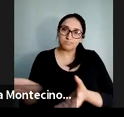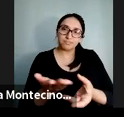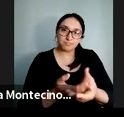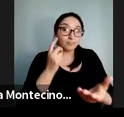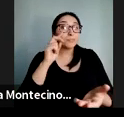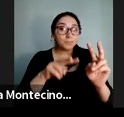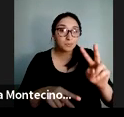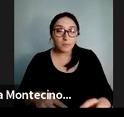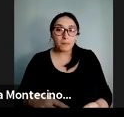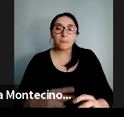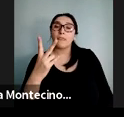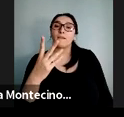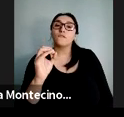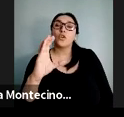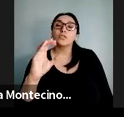que es